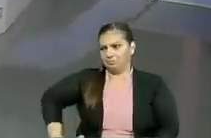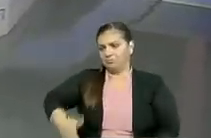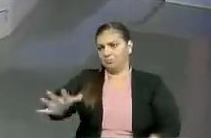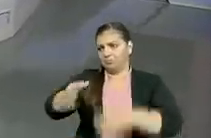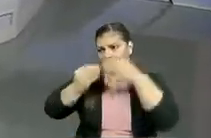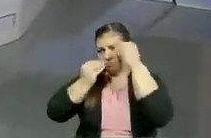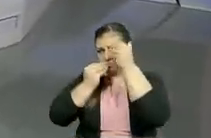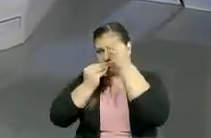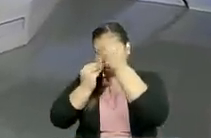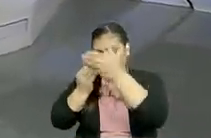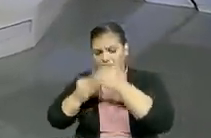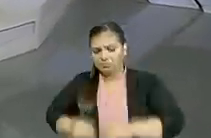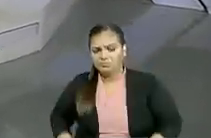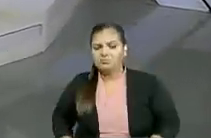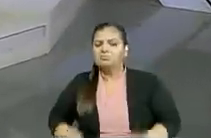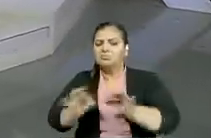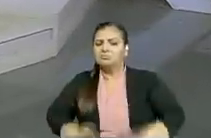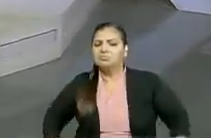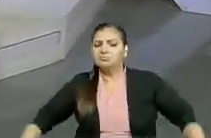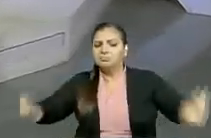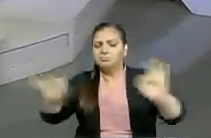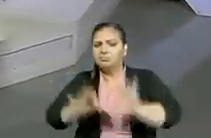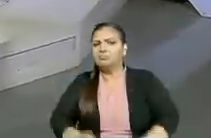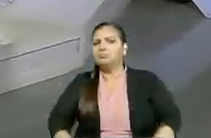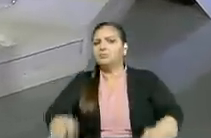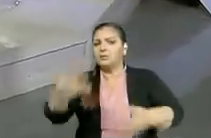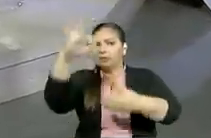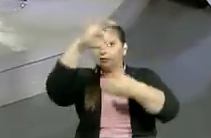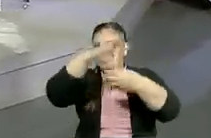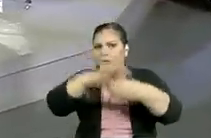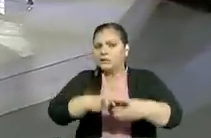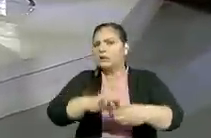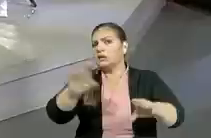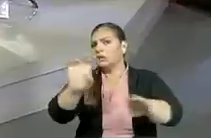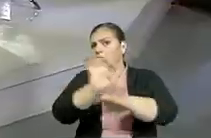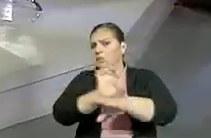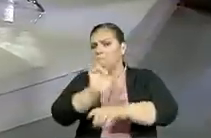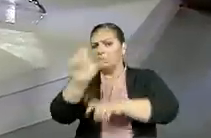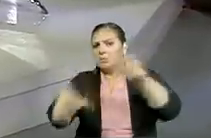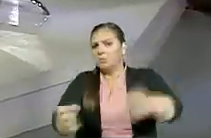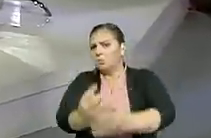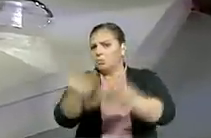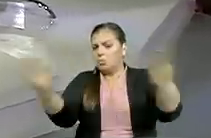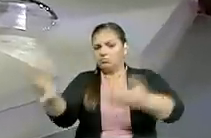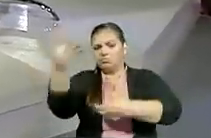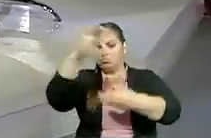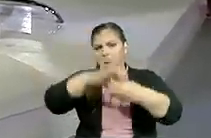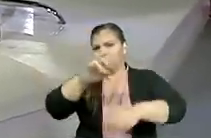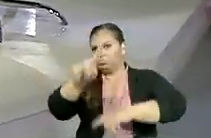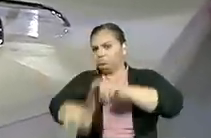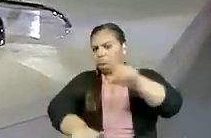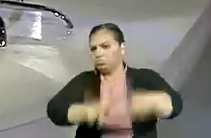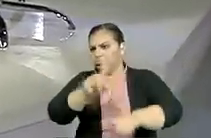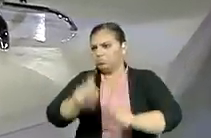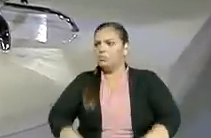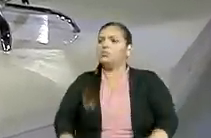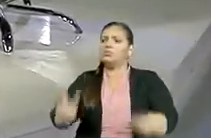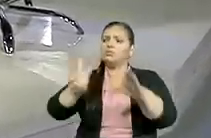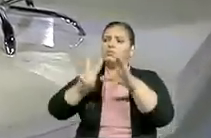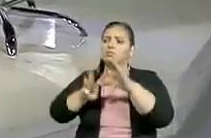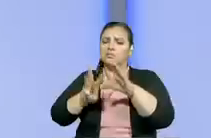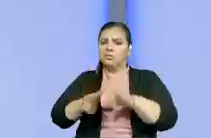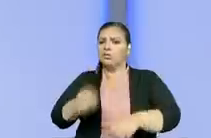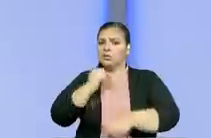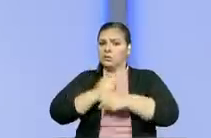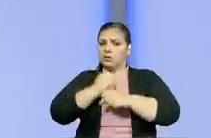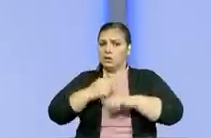debería ponerse a consideración del pueblo ecuatoriano a través de una consulta popular si desaparece o no el Consejo de Participación Ciudadana? ¿Cuál es su